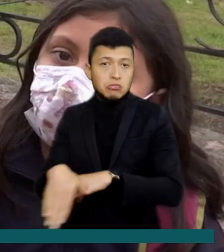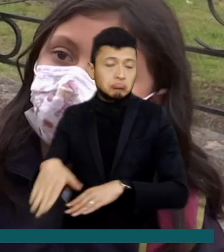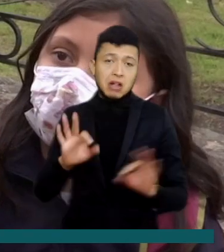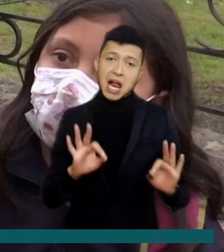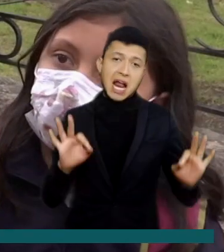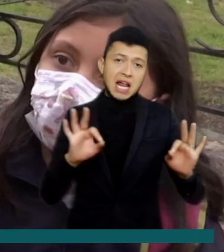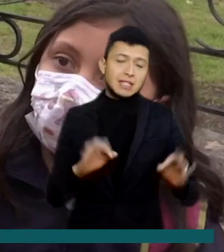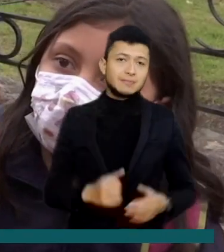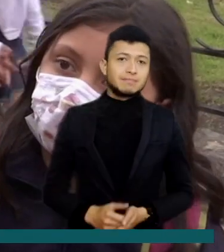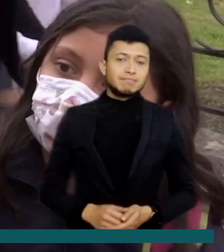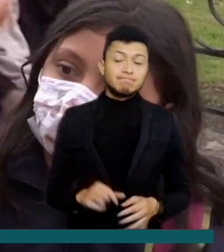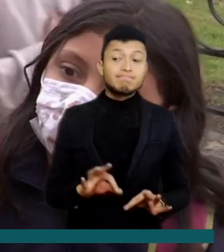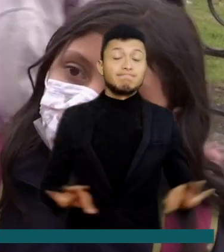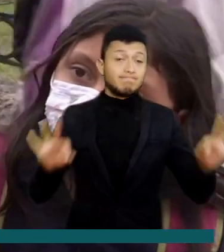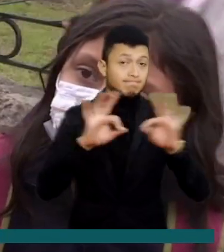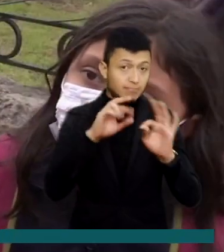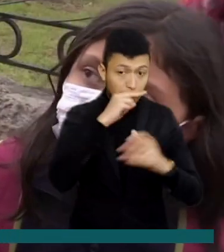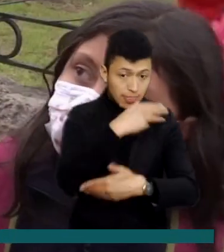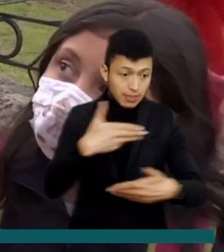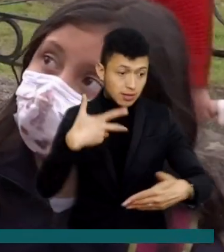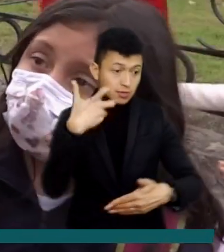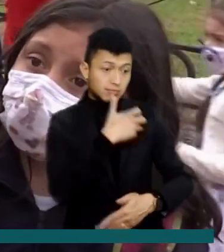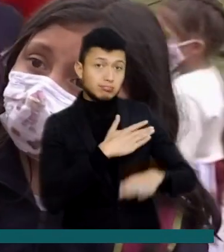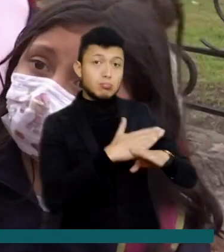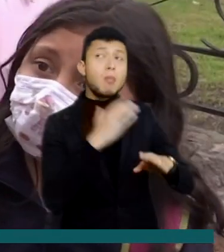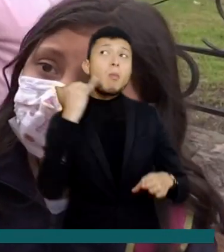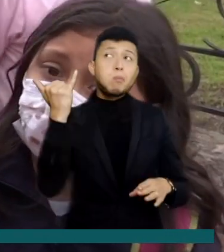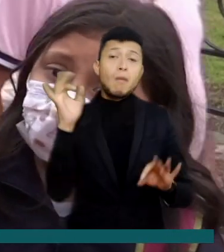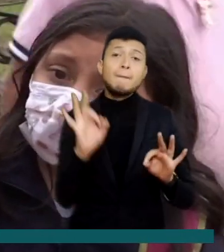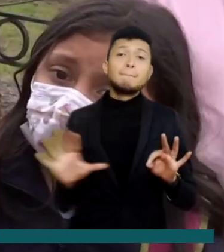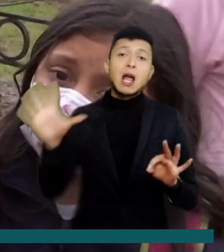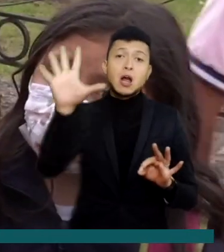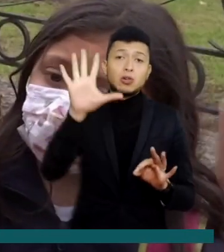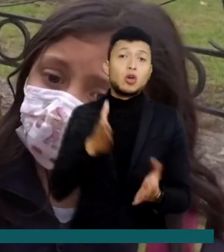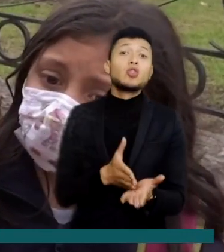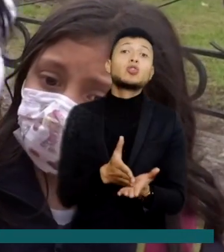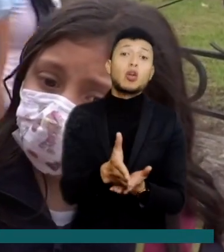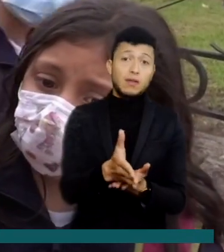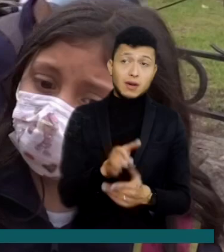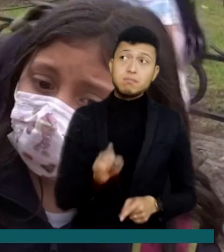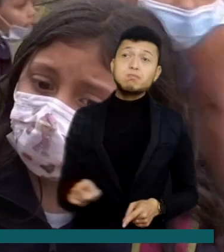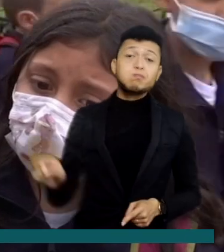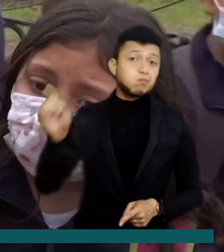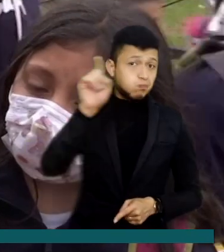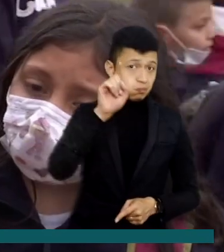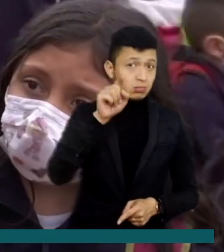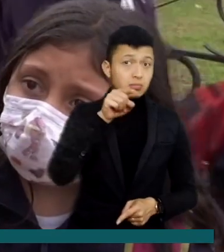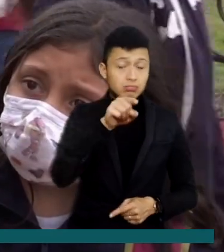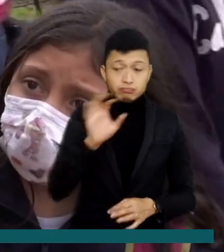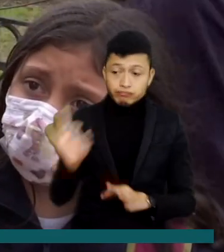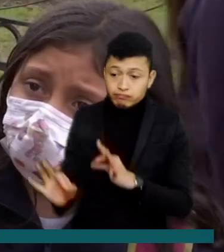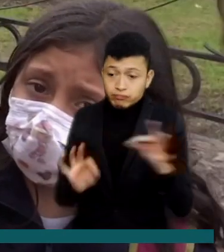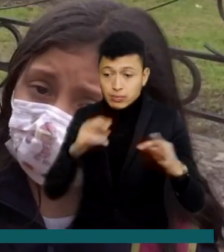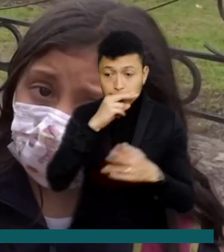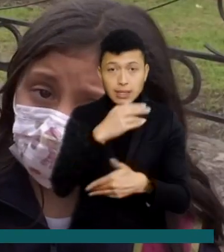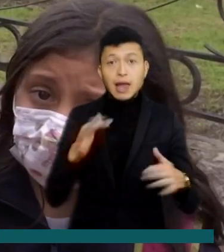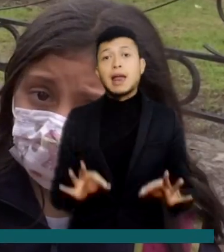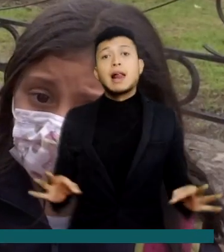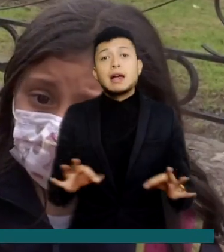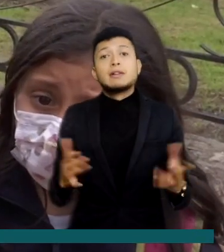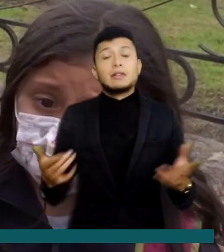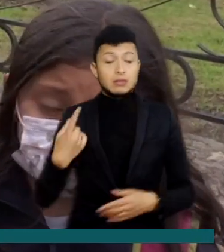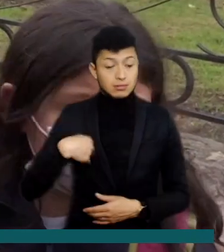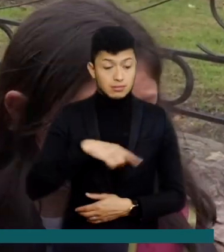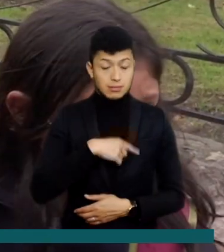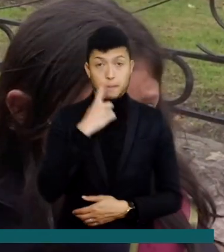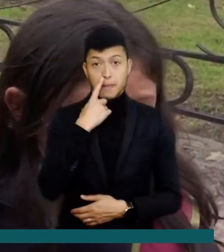importante la vacunación en los niños porque ese virus todavía está activo en este momento, y si no cuidamos a nuestros niños, entonces, o